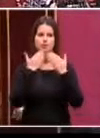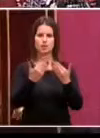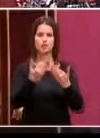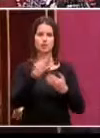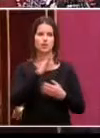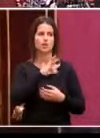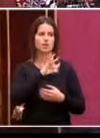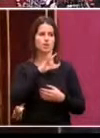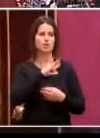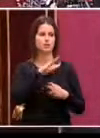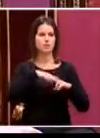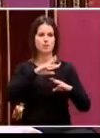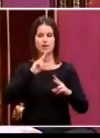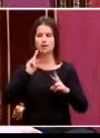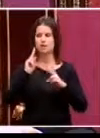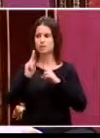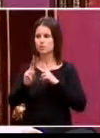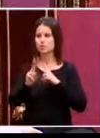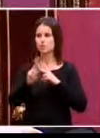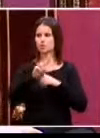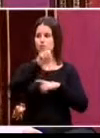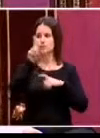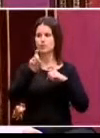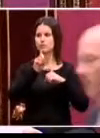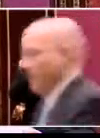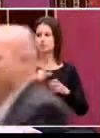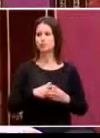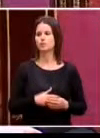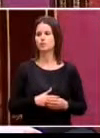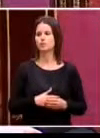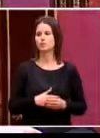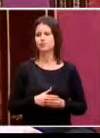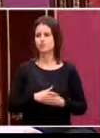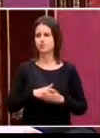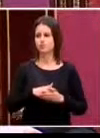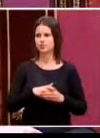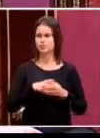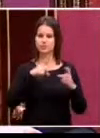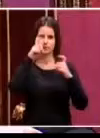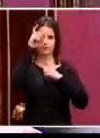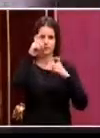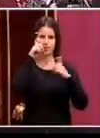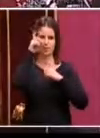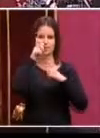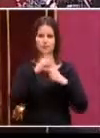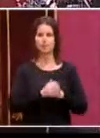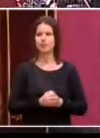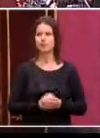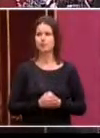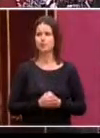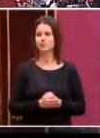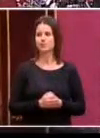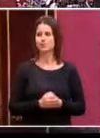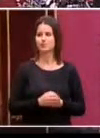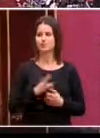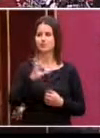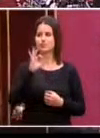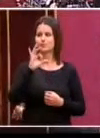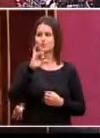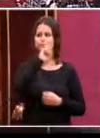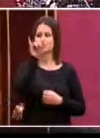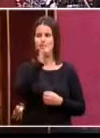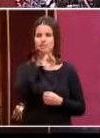Muchas gracias, señora Sánchez. Para responder a su pregunta, eso sí, tiene la palabra la otra señora Sánchez.